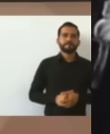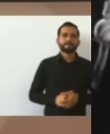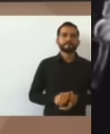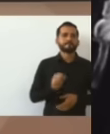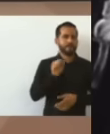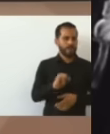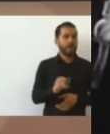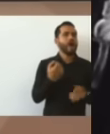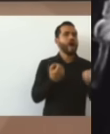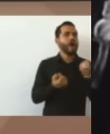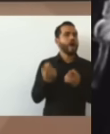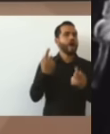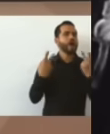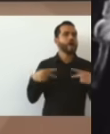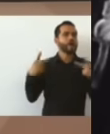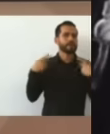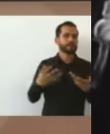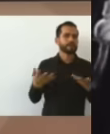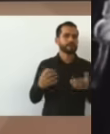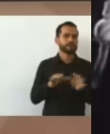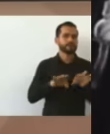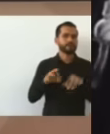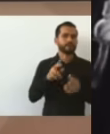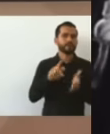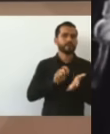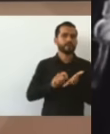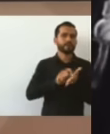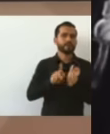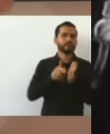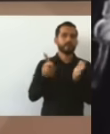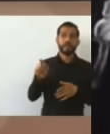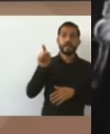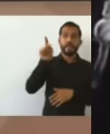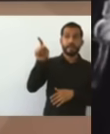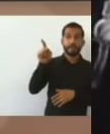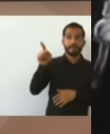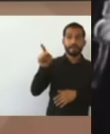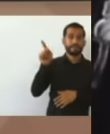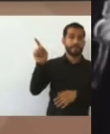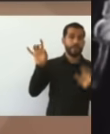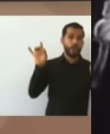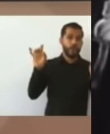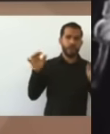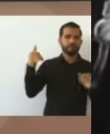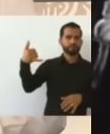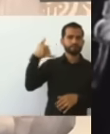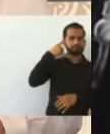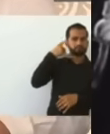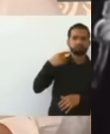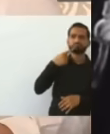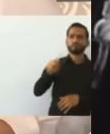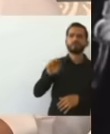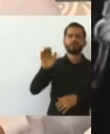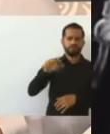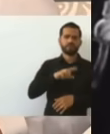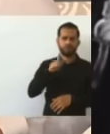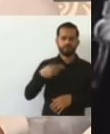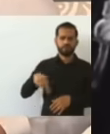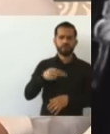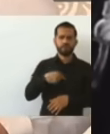Algunos periodistas, ya me habló la de Los Ángeles, el que sacó la carta. Le dije luego, vamos a darles